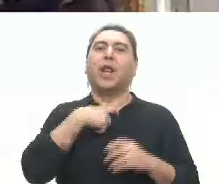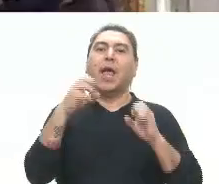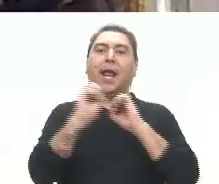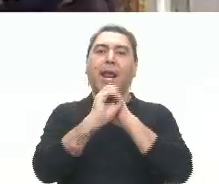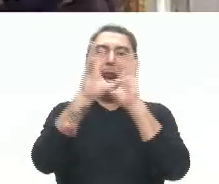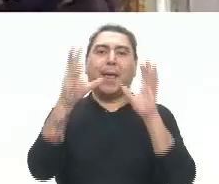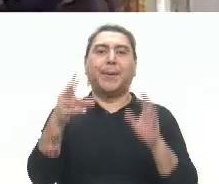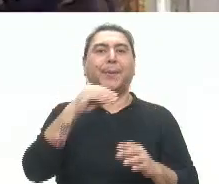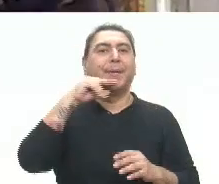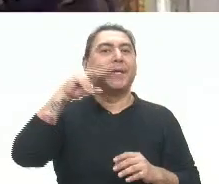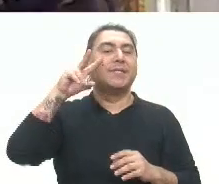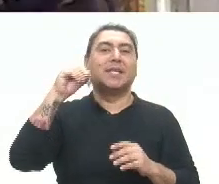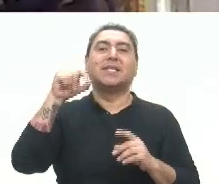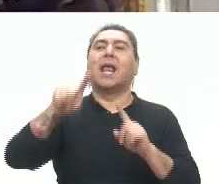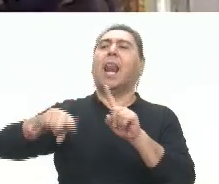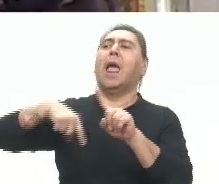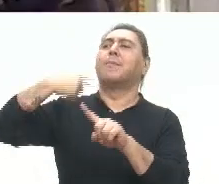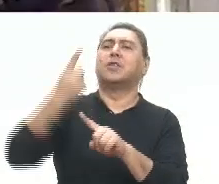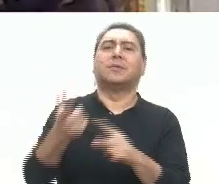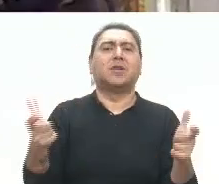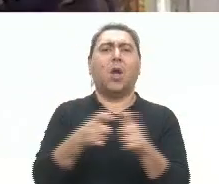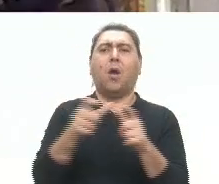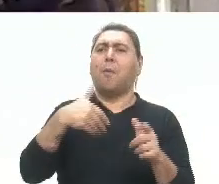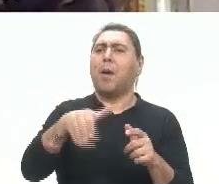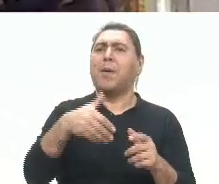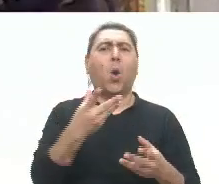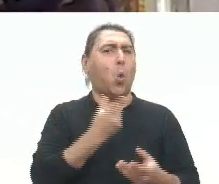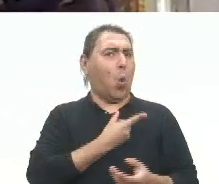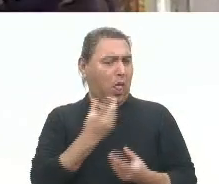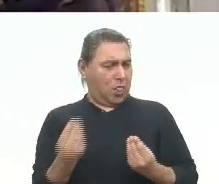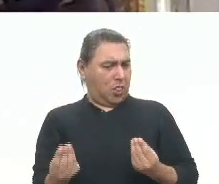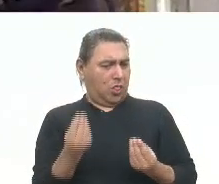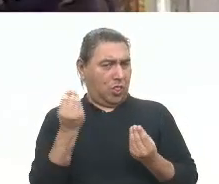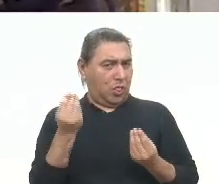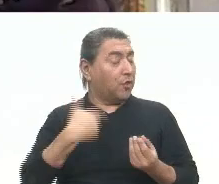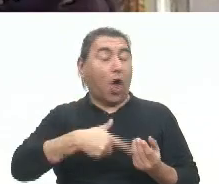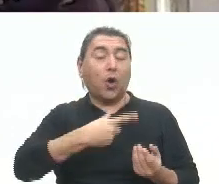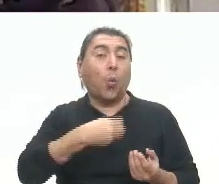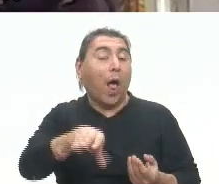Vichy dice la próxima sesión. ¿Cuándo es la próxima sesión? ¿Ahora en julio o en agosto?